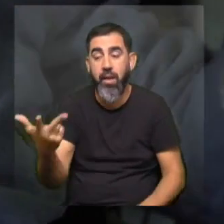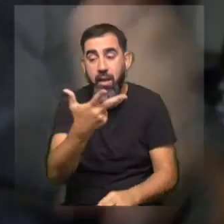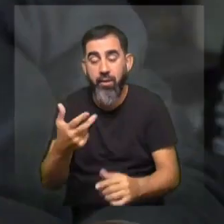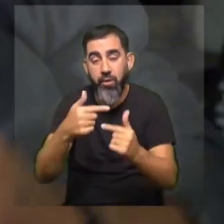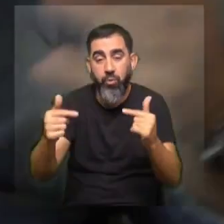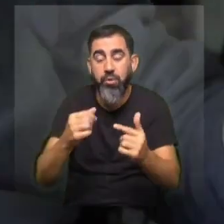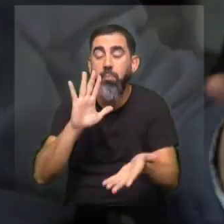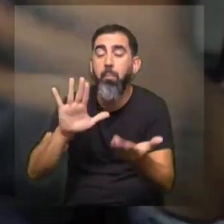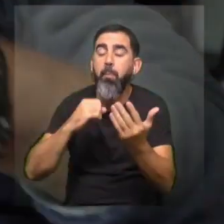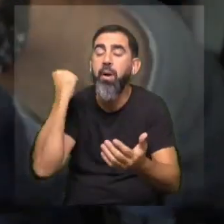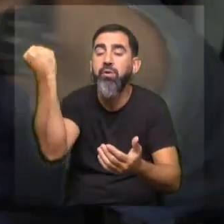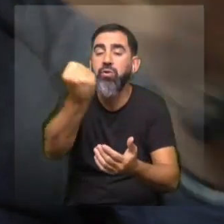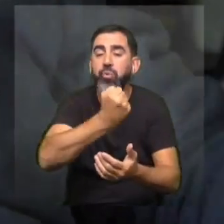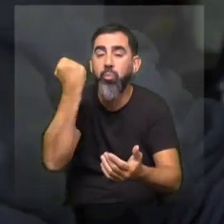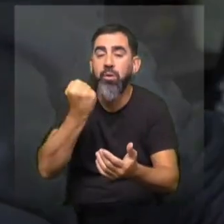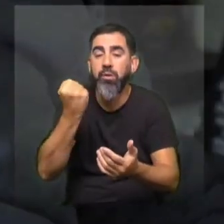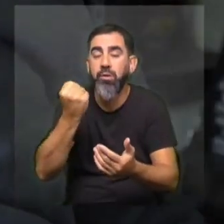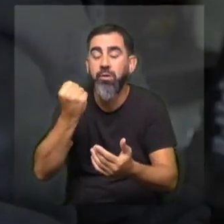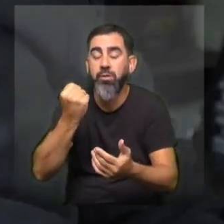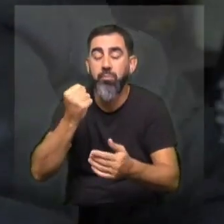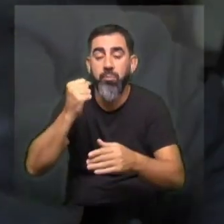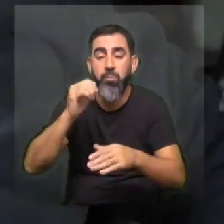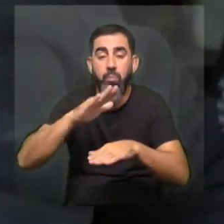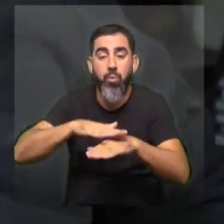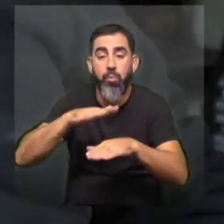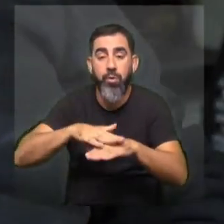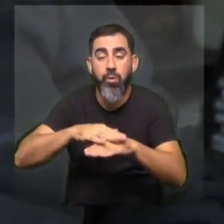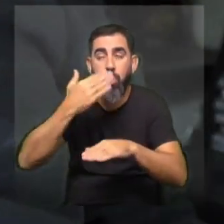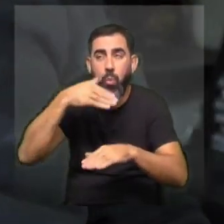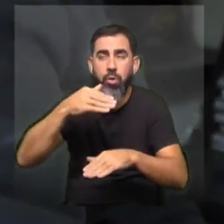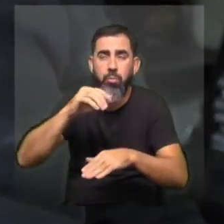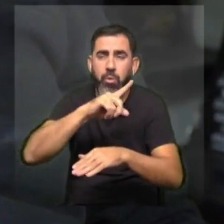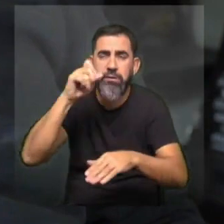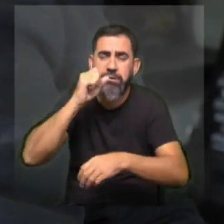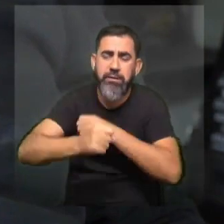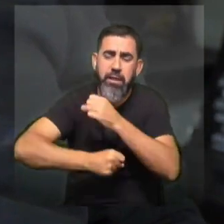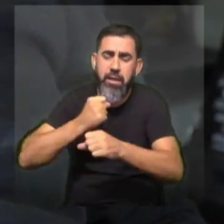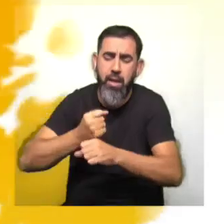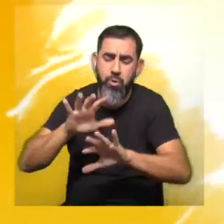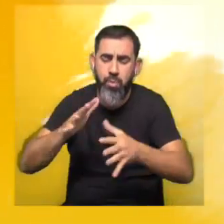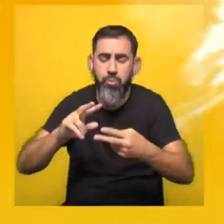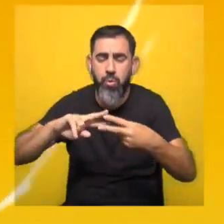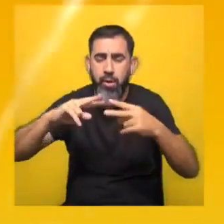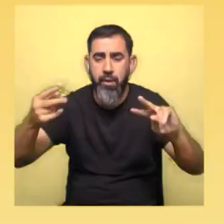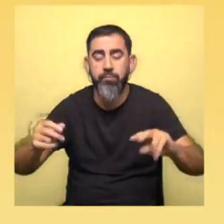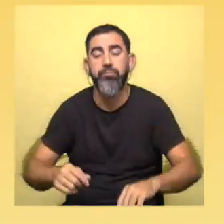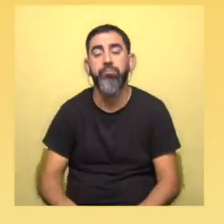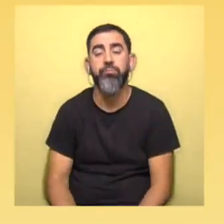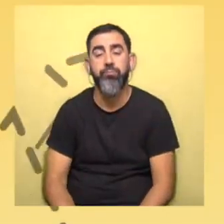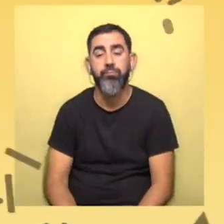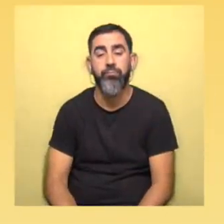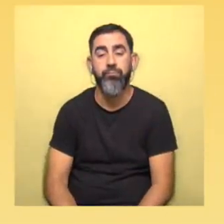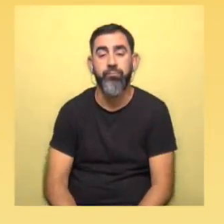mí serían los 3 mojones más grandes de los últimos 100 y pico de años que tiene la genética.